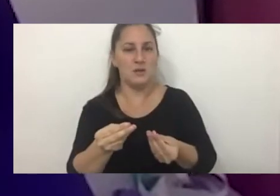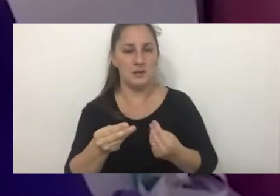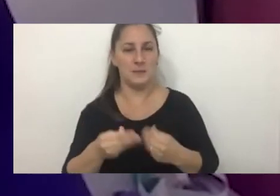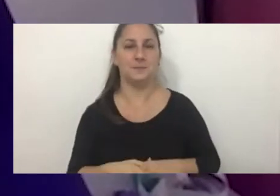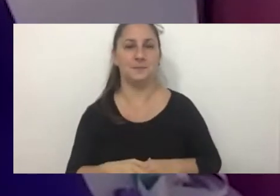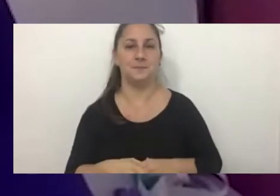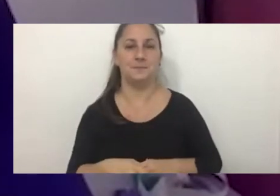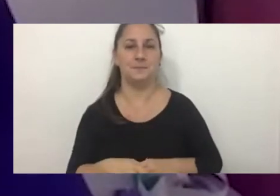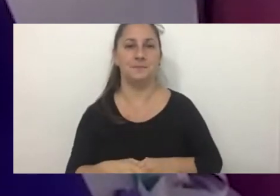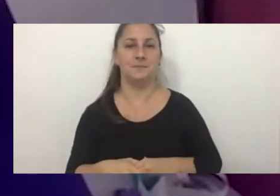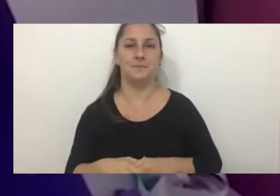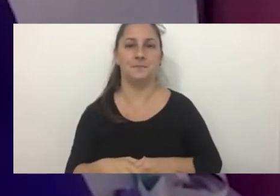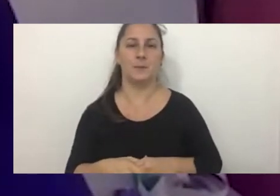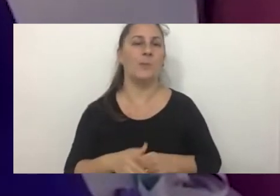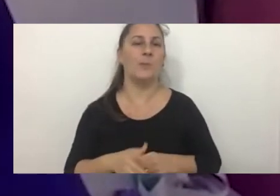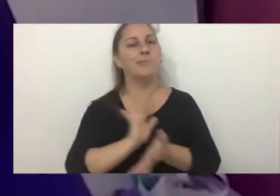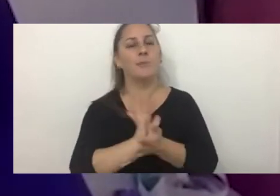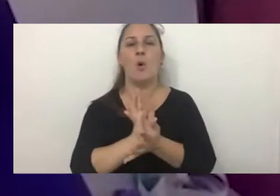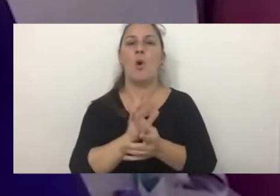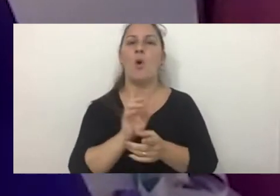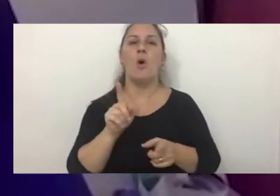en la posición que así lo desee.